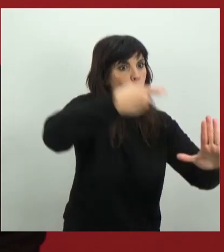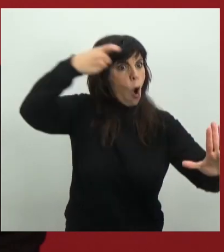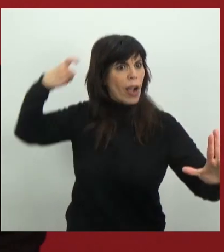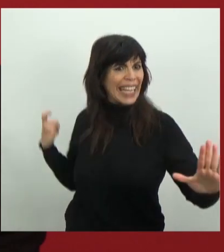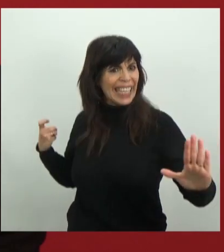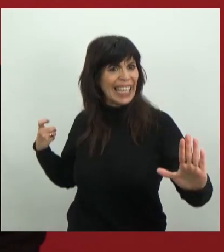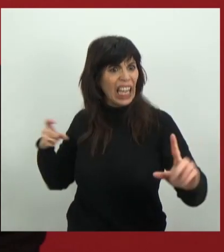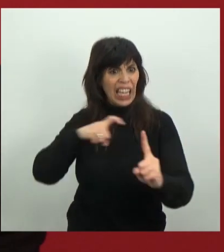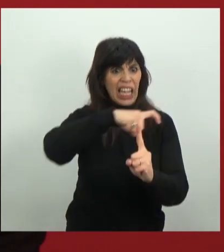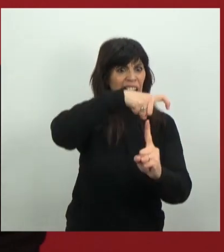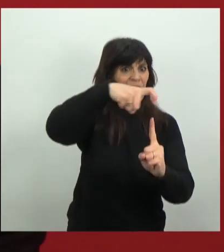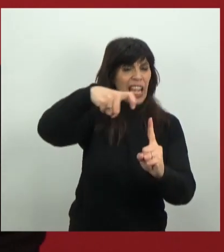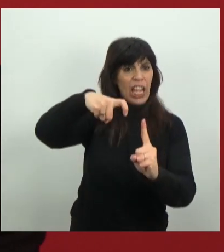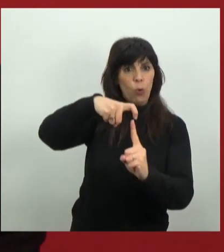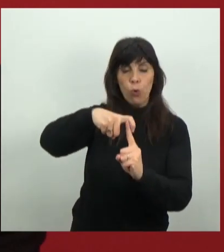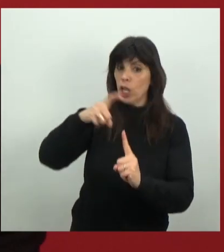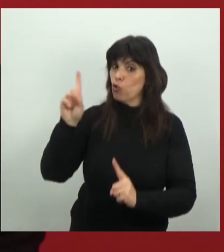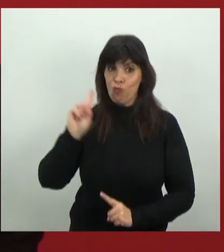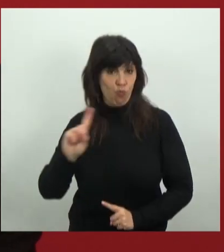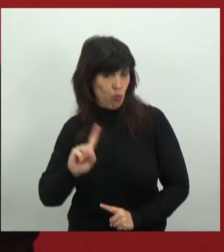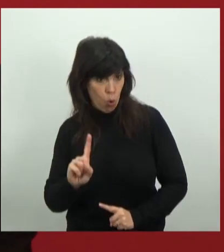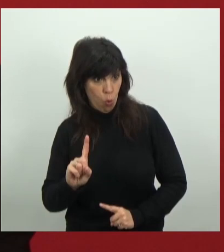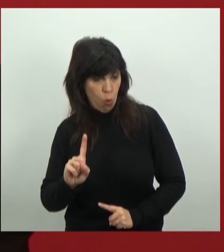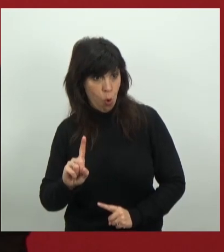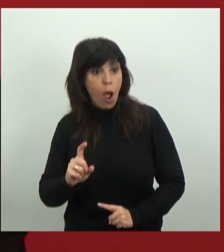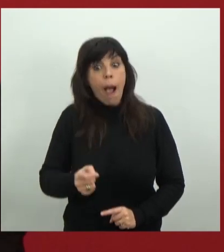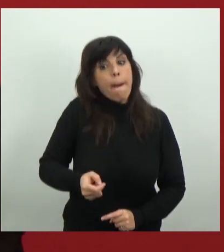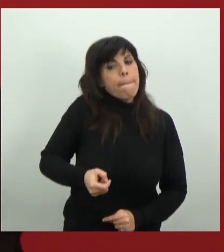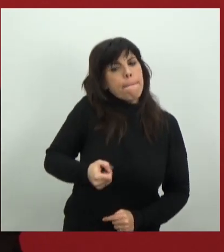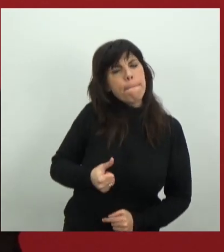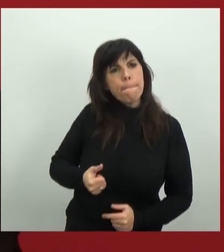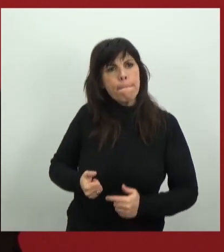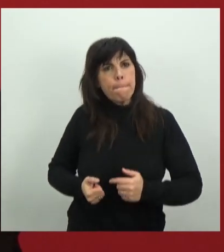año, dice, sino poco a poco.